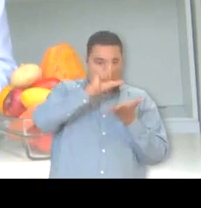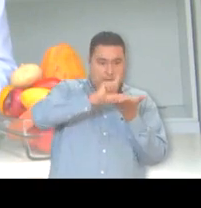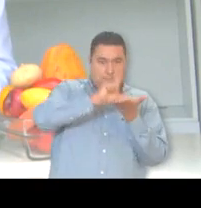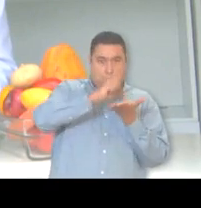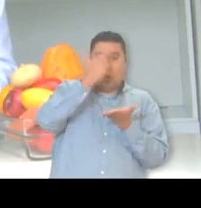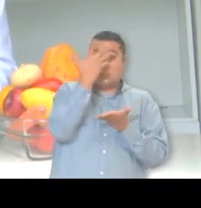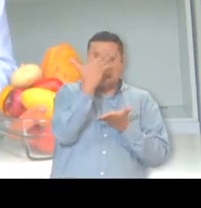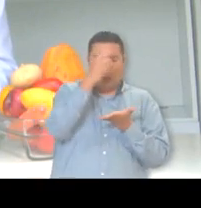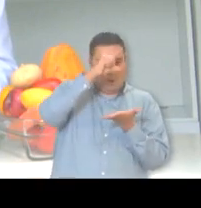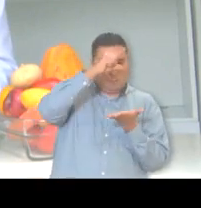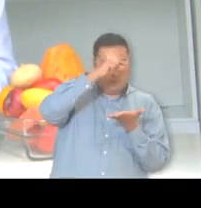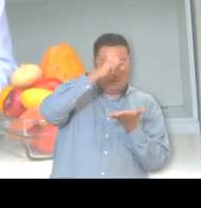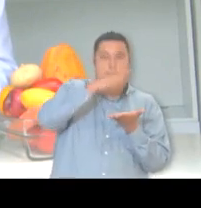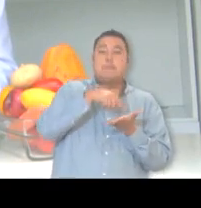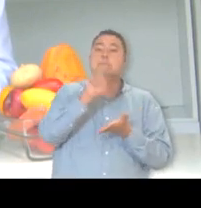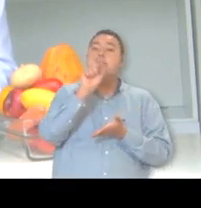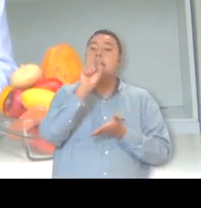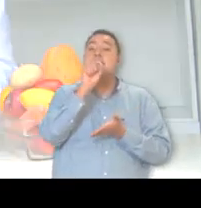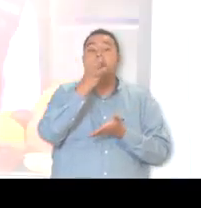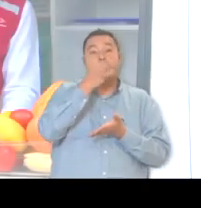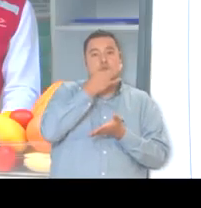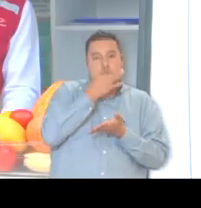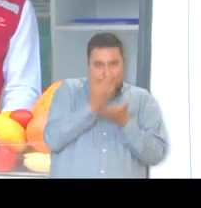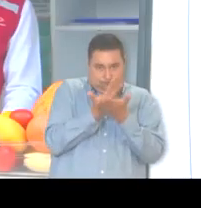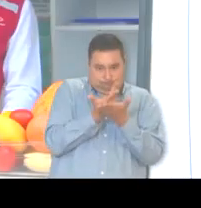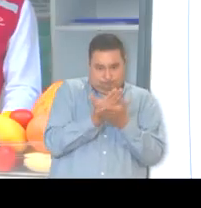litro durante 20 minutos.